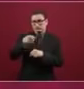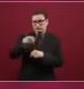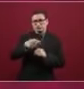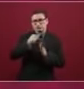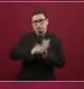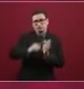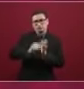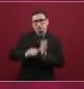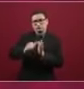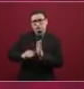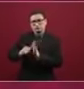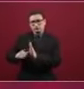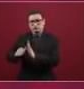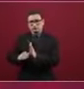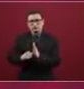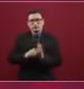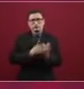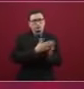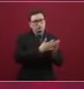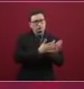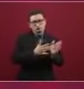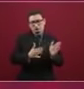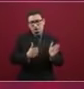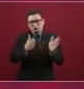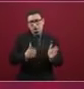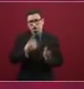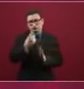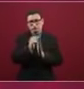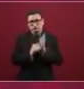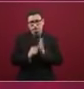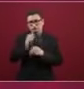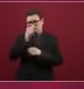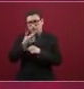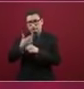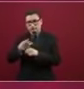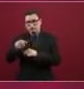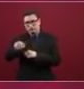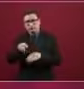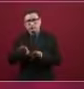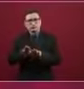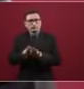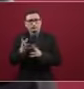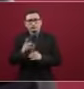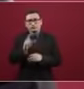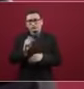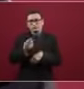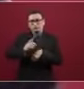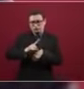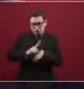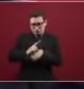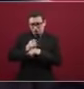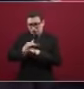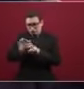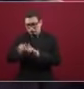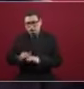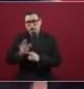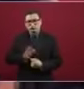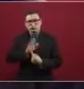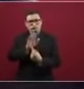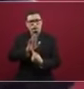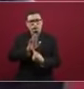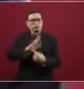mensual. Se cierra el mes y el secretariado tiene 20 días para presentarla.